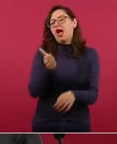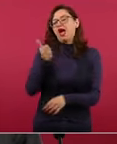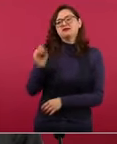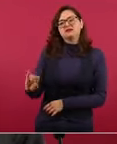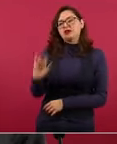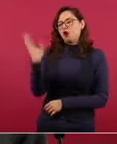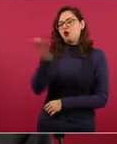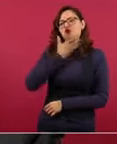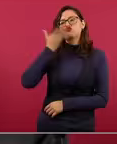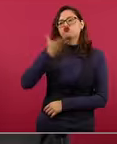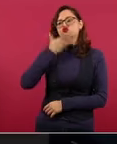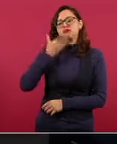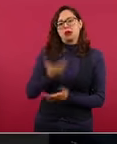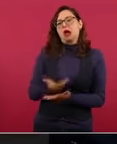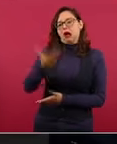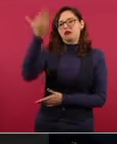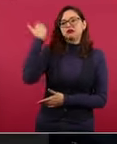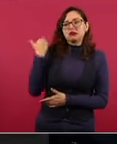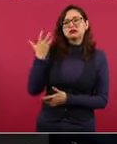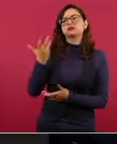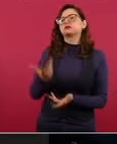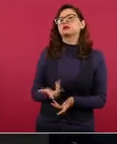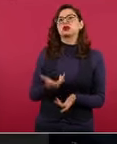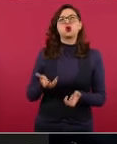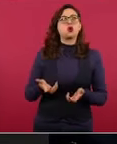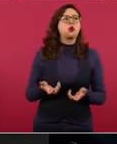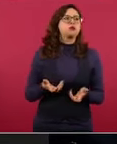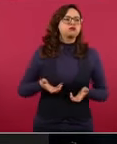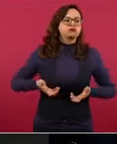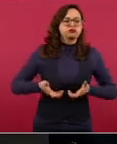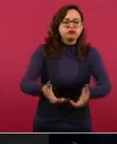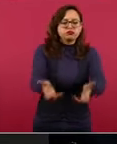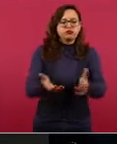para reclusorios